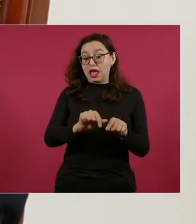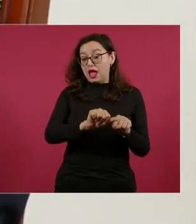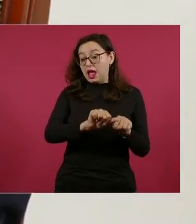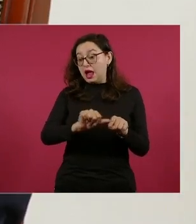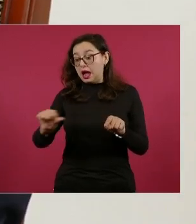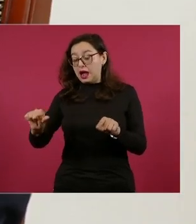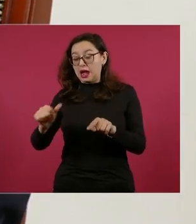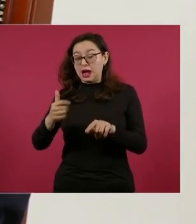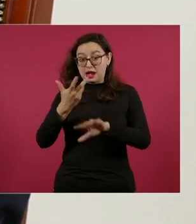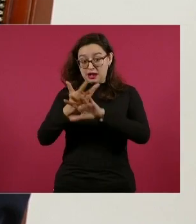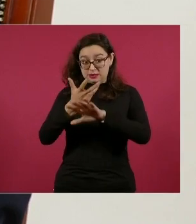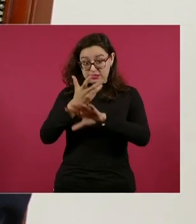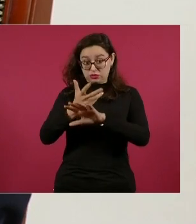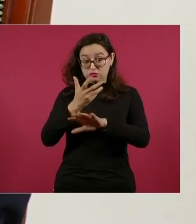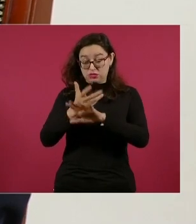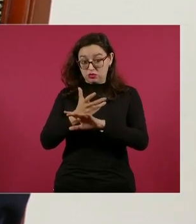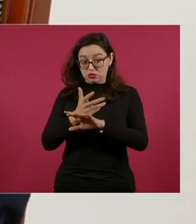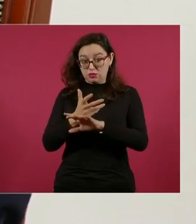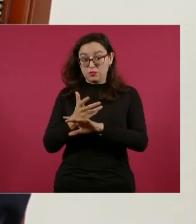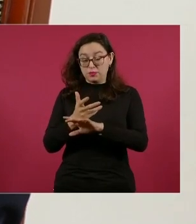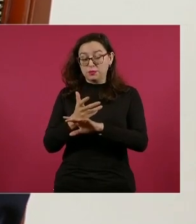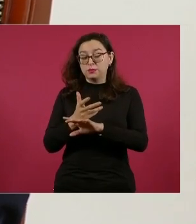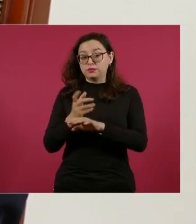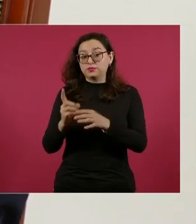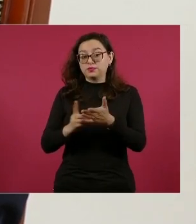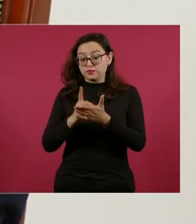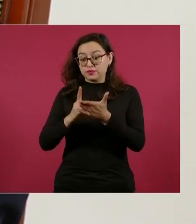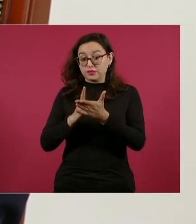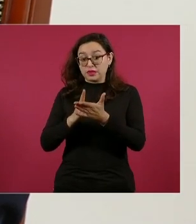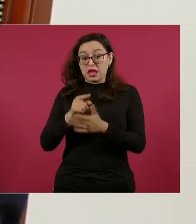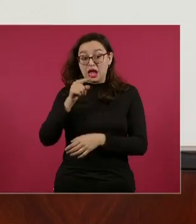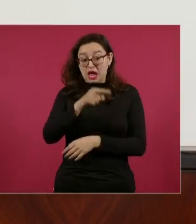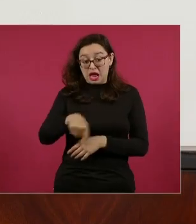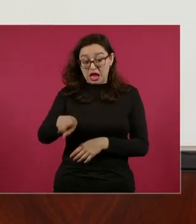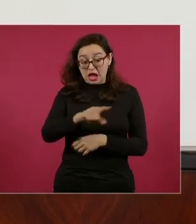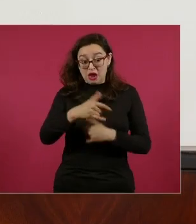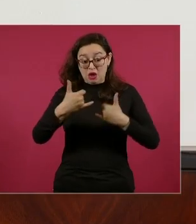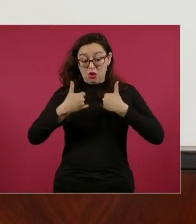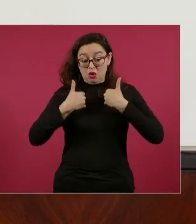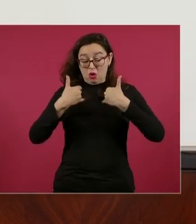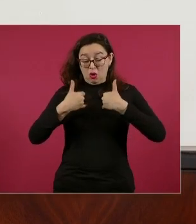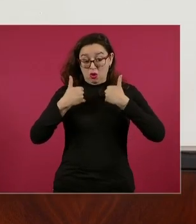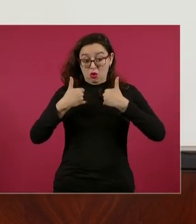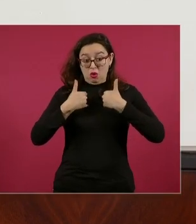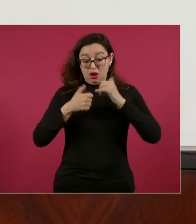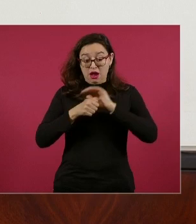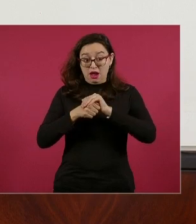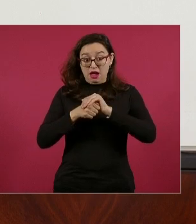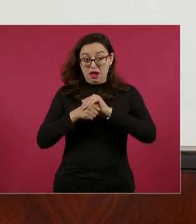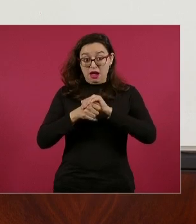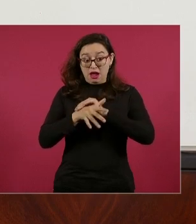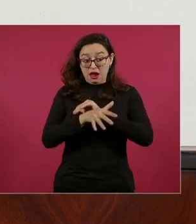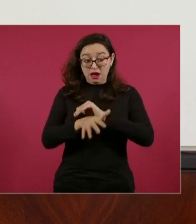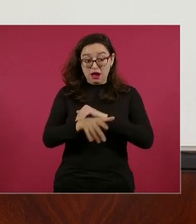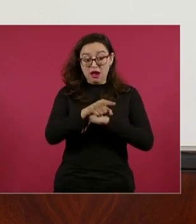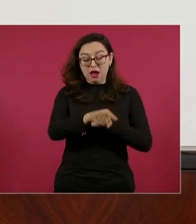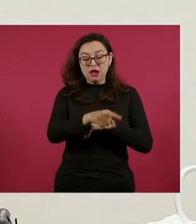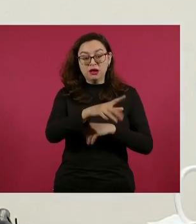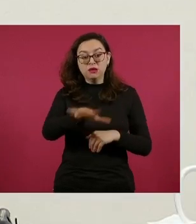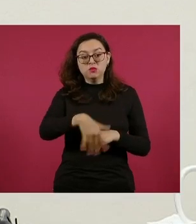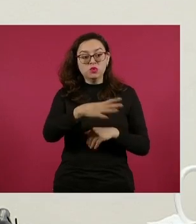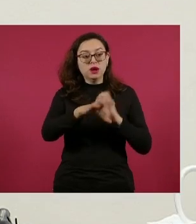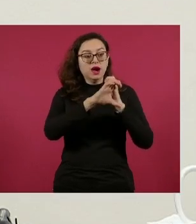hasta Estados Unidos, y que los muchachos que andaban, eso está demostrado, buscando autobuses